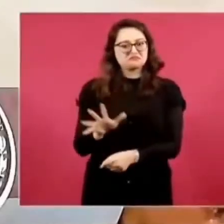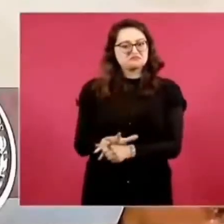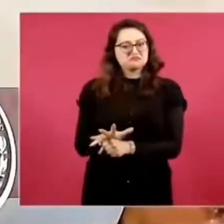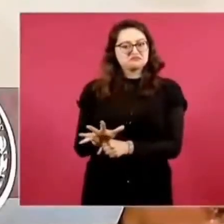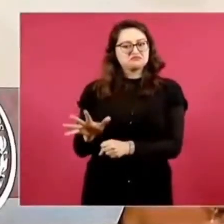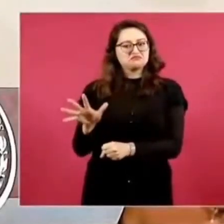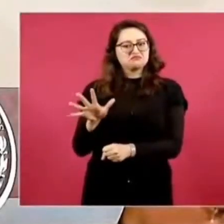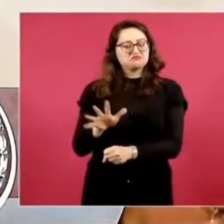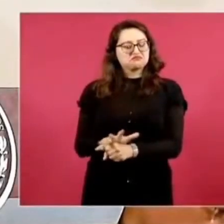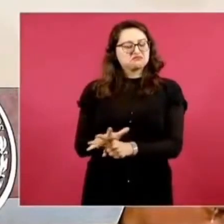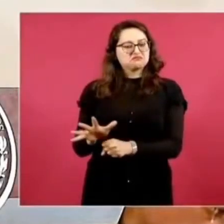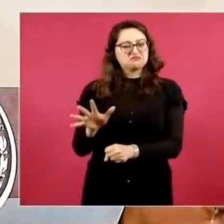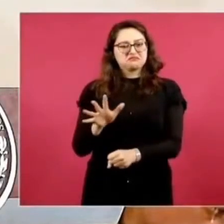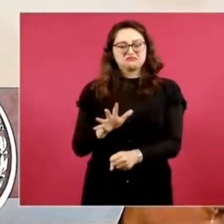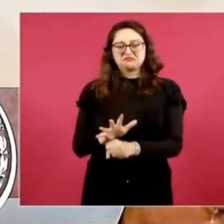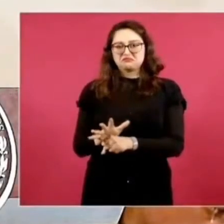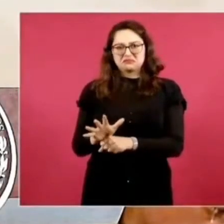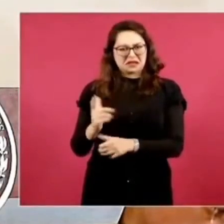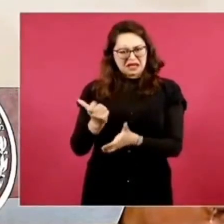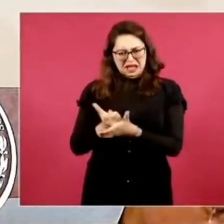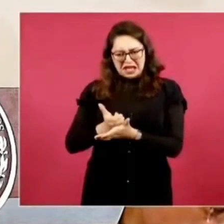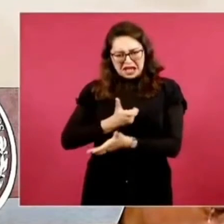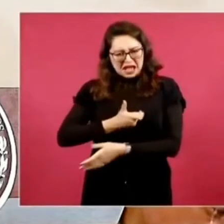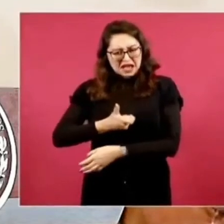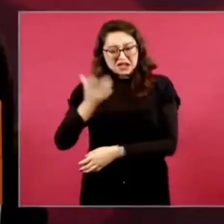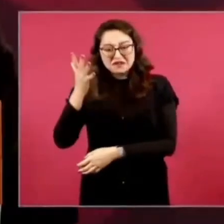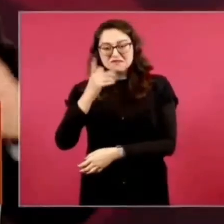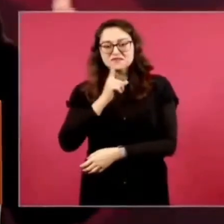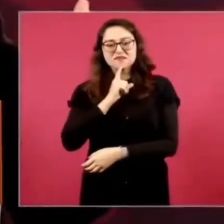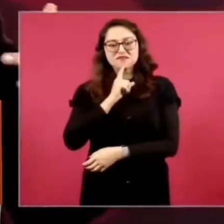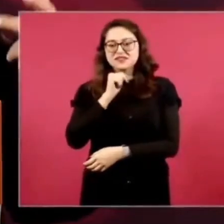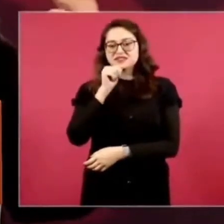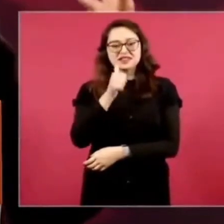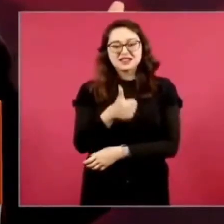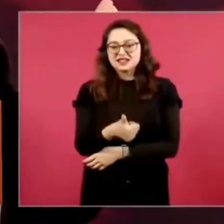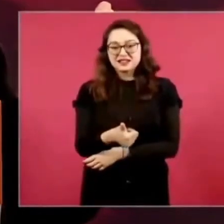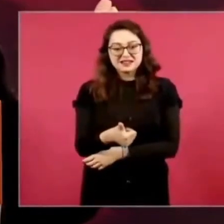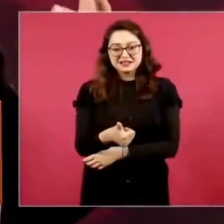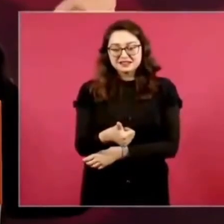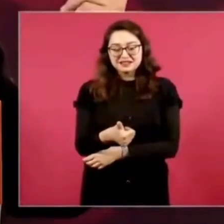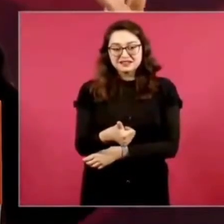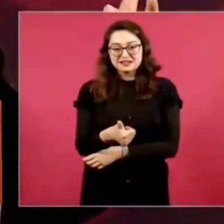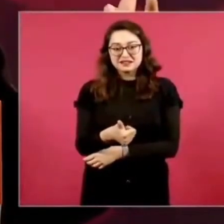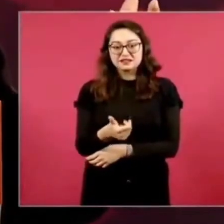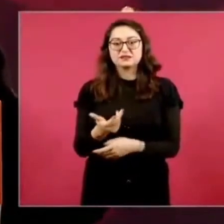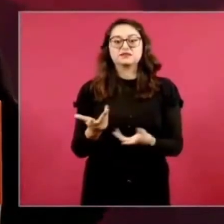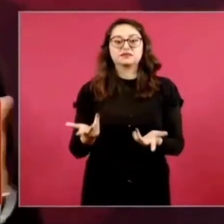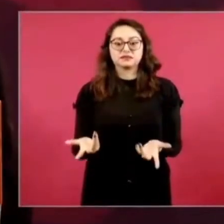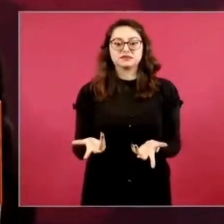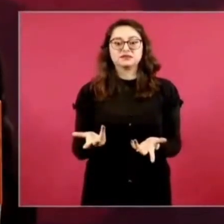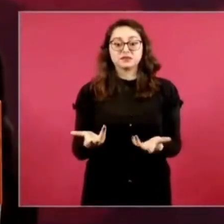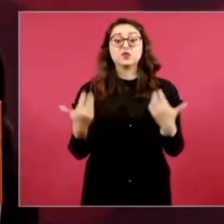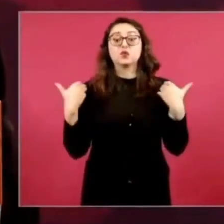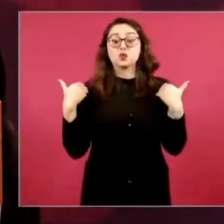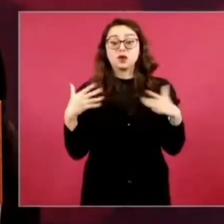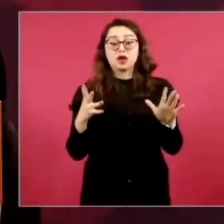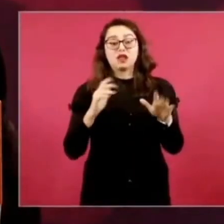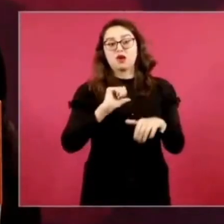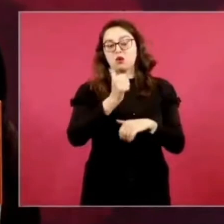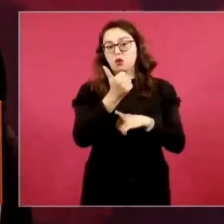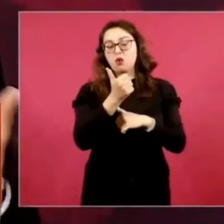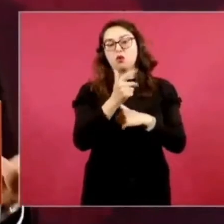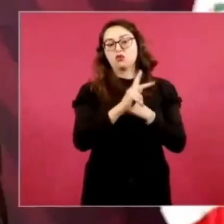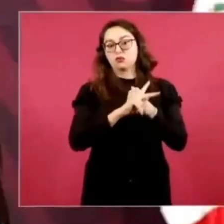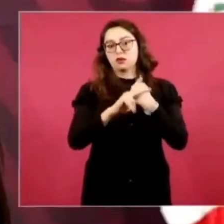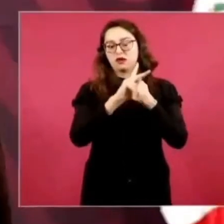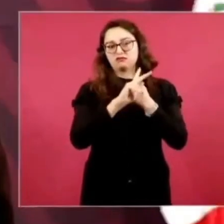muy por abajo de lo que cuesta hacer una refinería así en